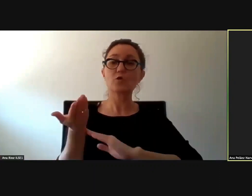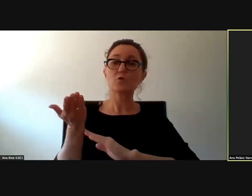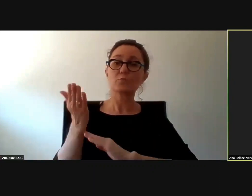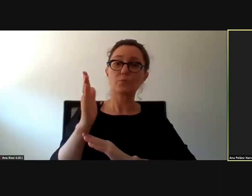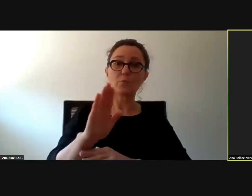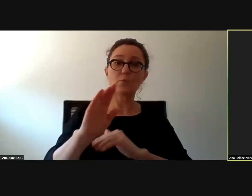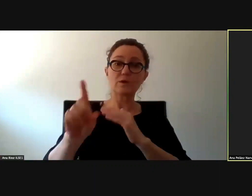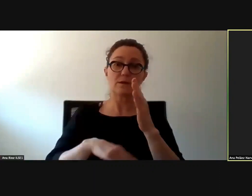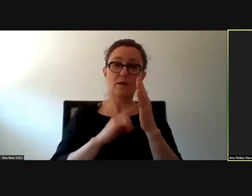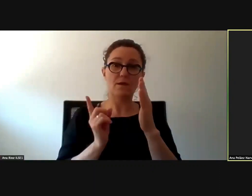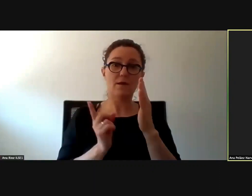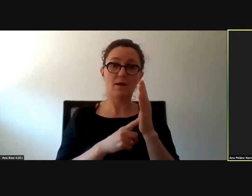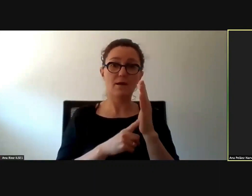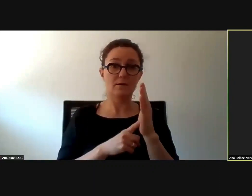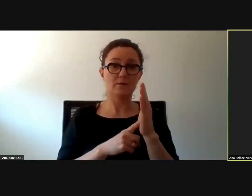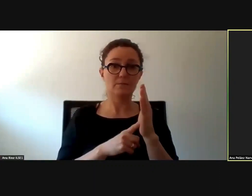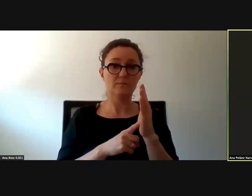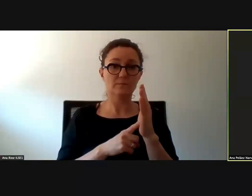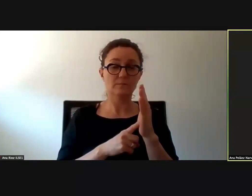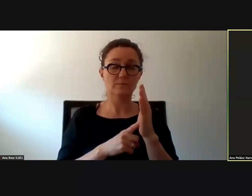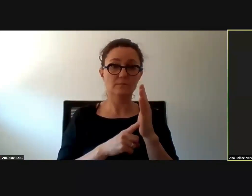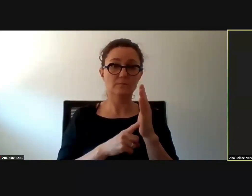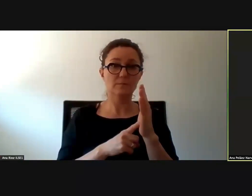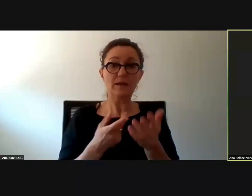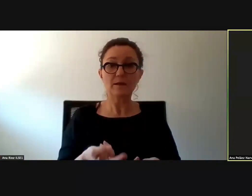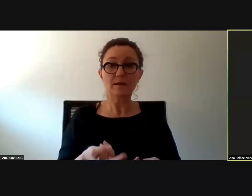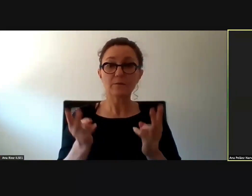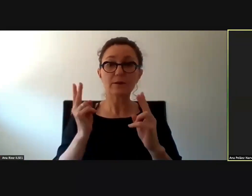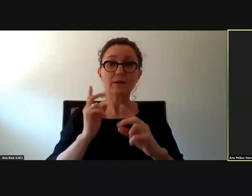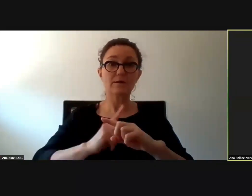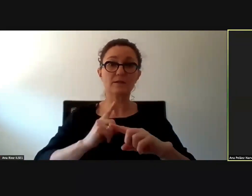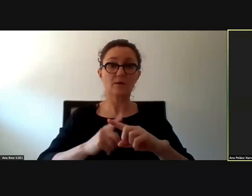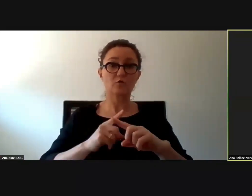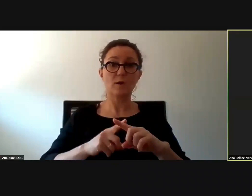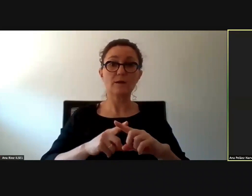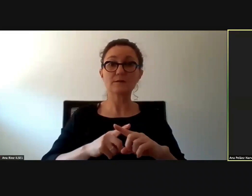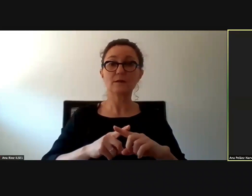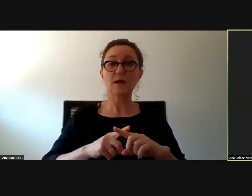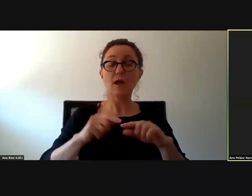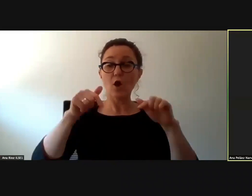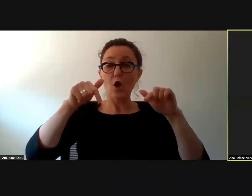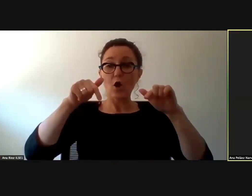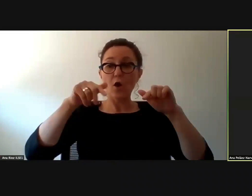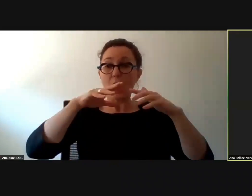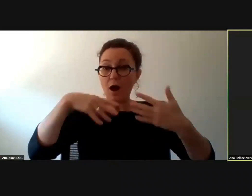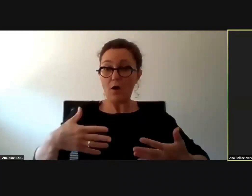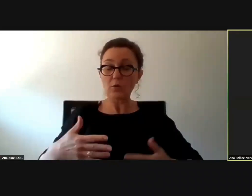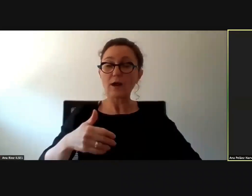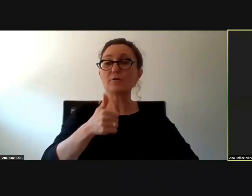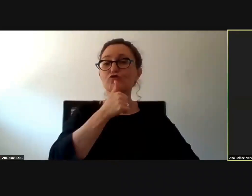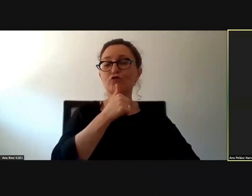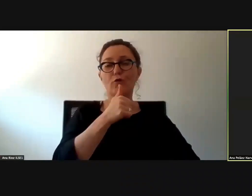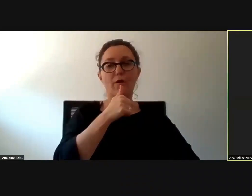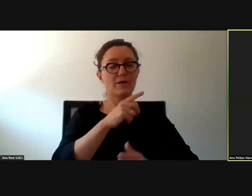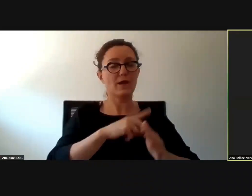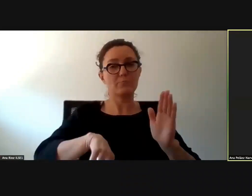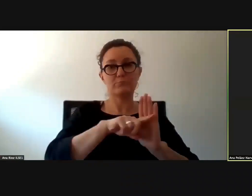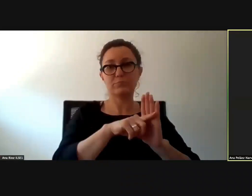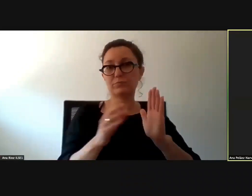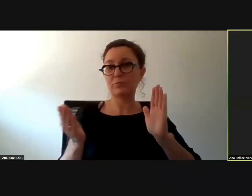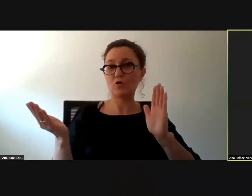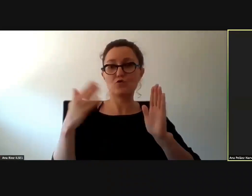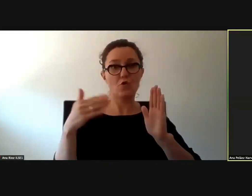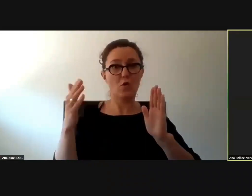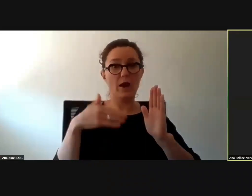de ley de libertades sexuales que hoy por hoy todavía no las contempla, pese a los aportes que